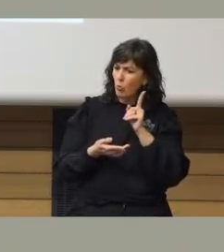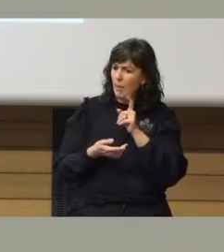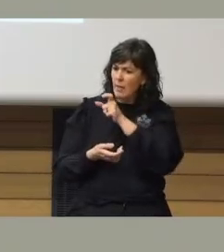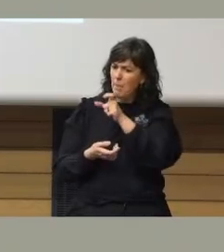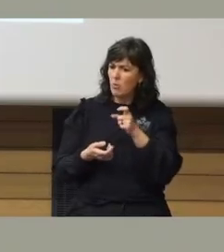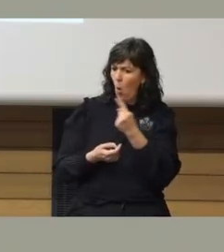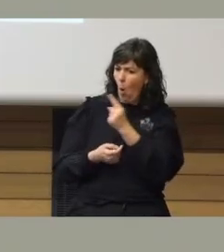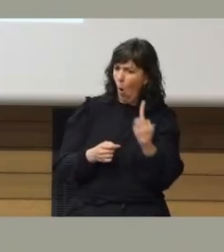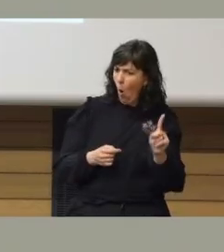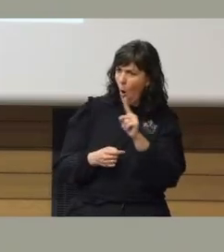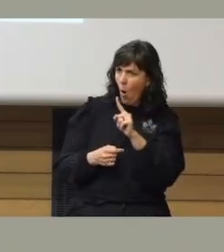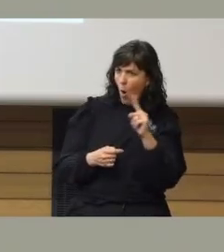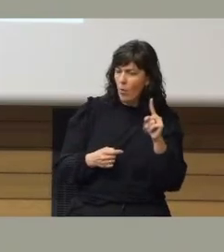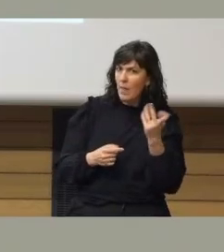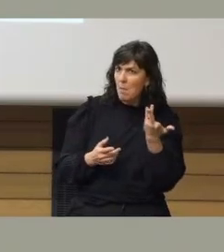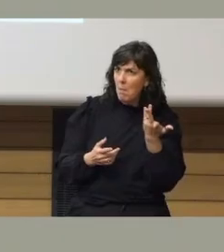cocaína?